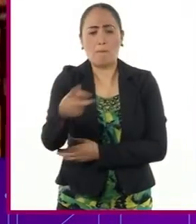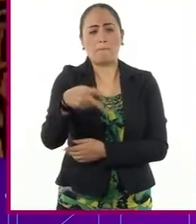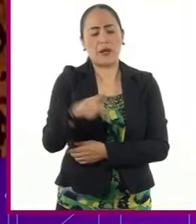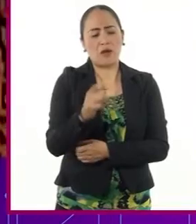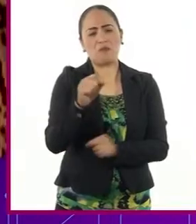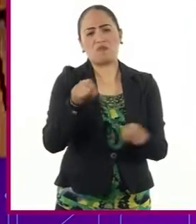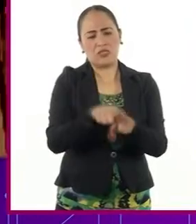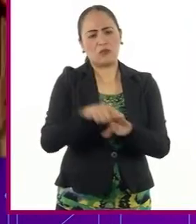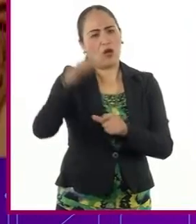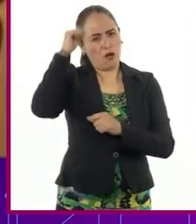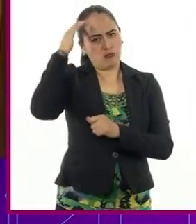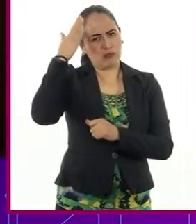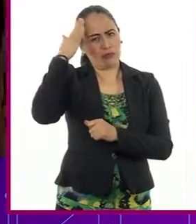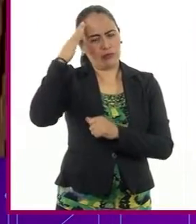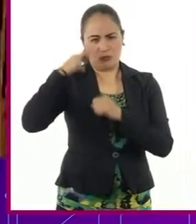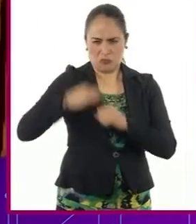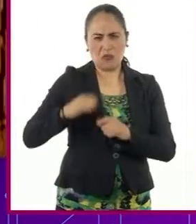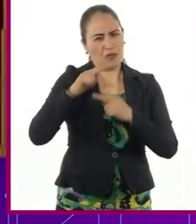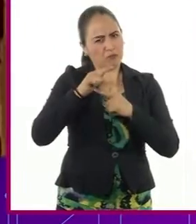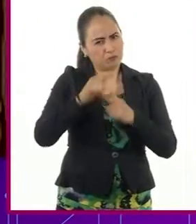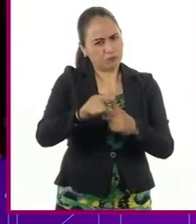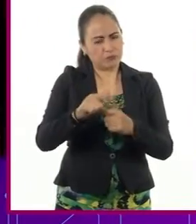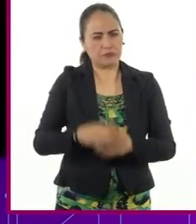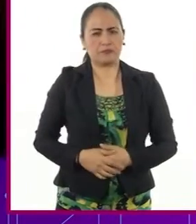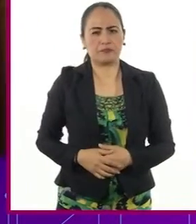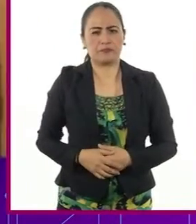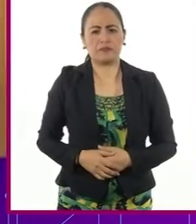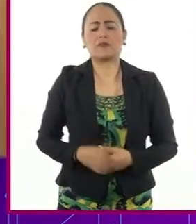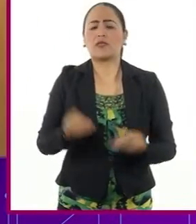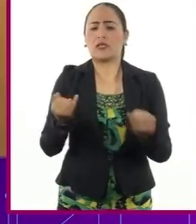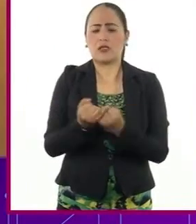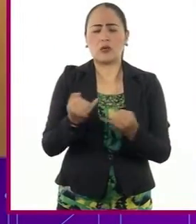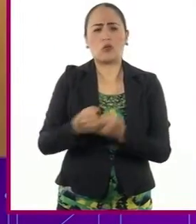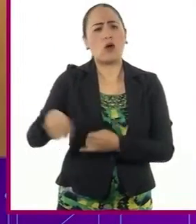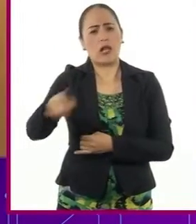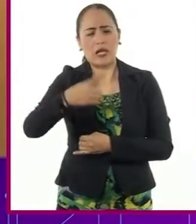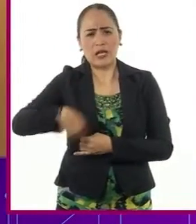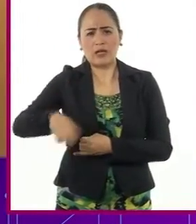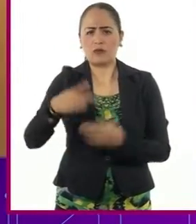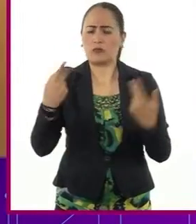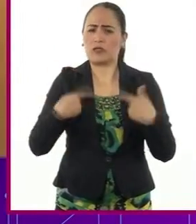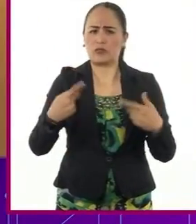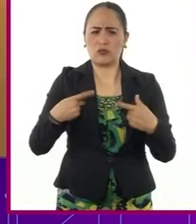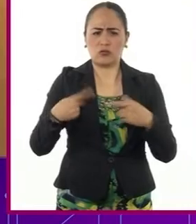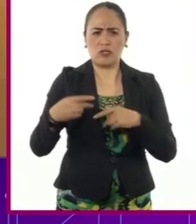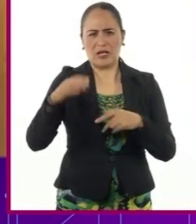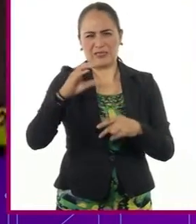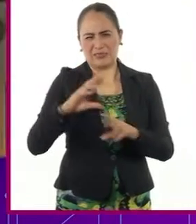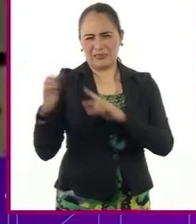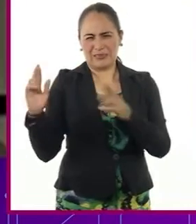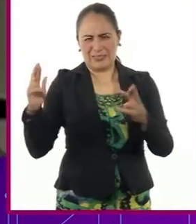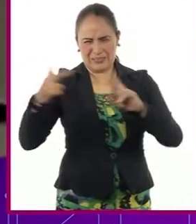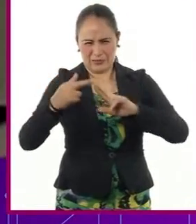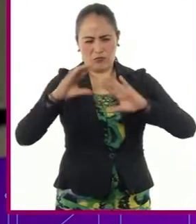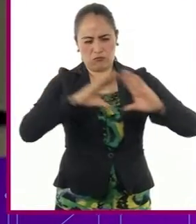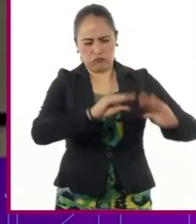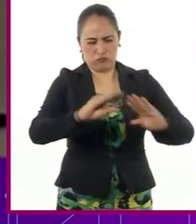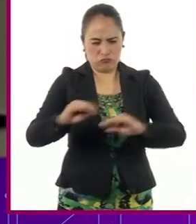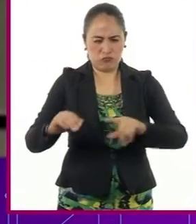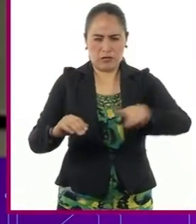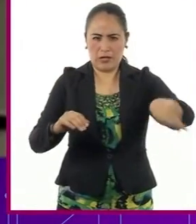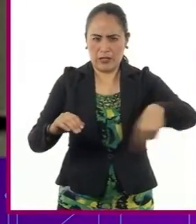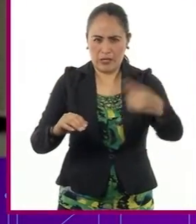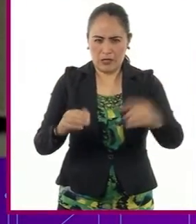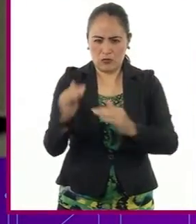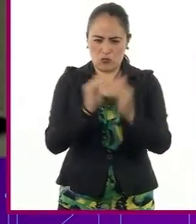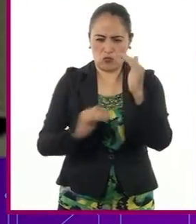pueblos. Igualmente, apoyaban a los doctrineros, facilitando su labor en el proceso de evangelización. Tanto